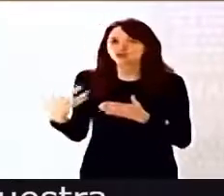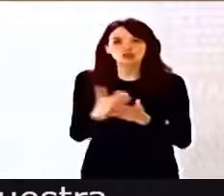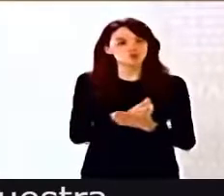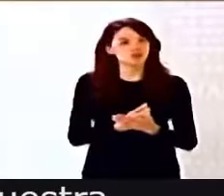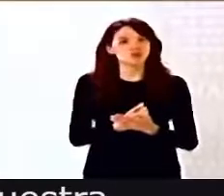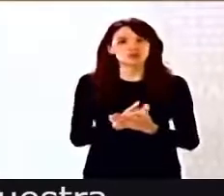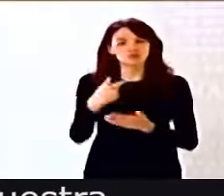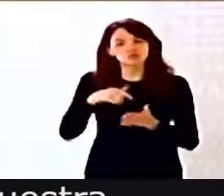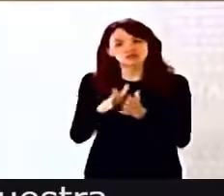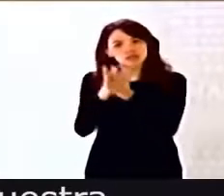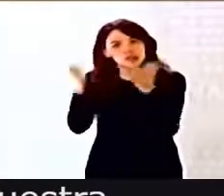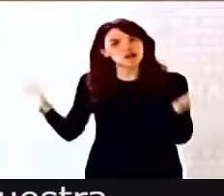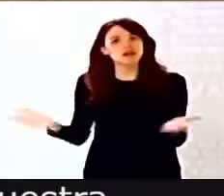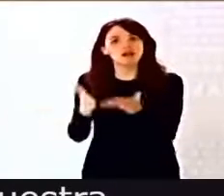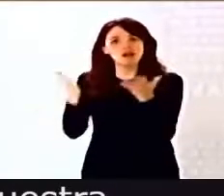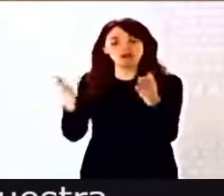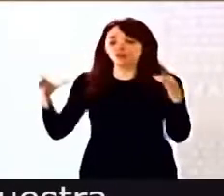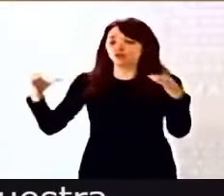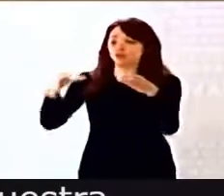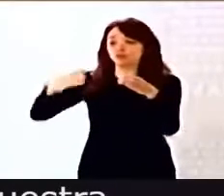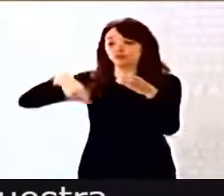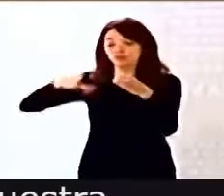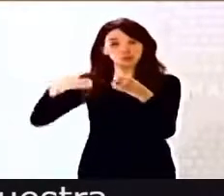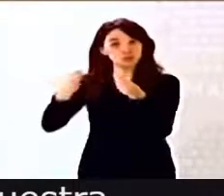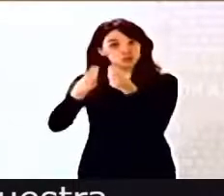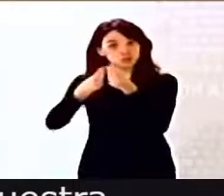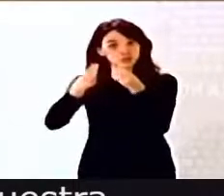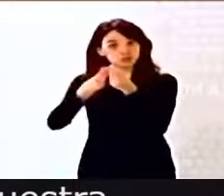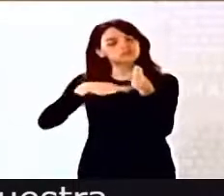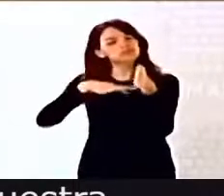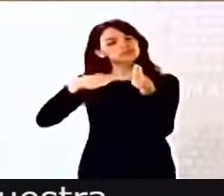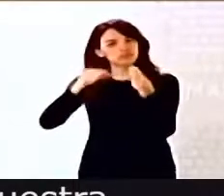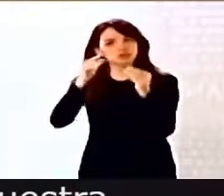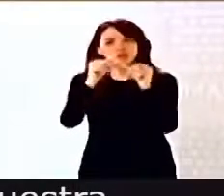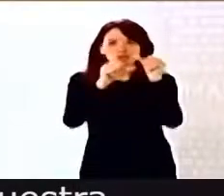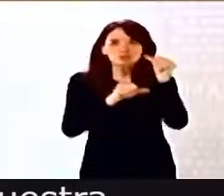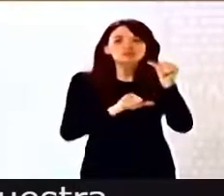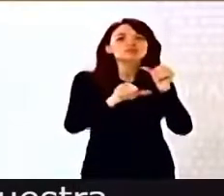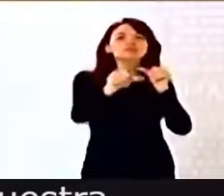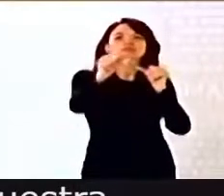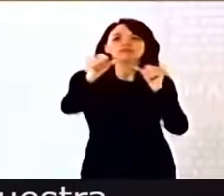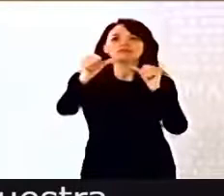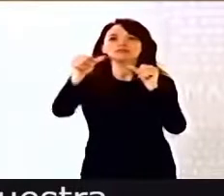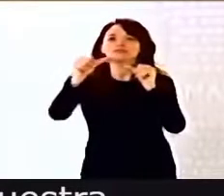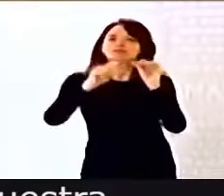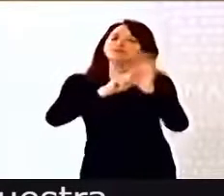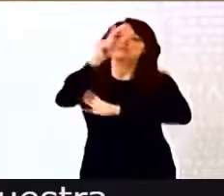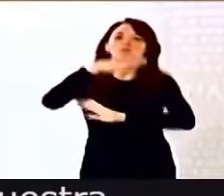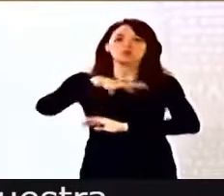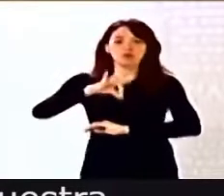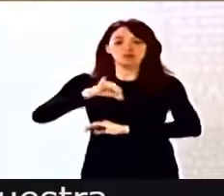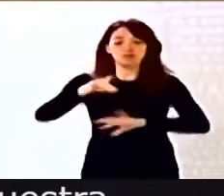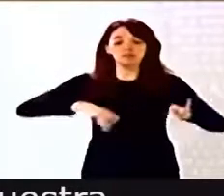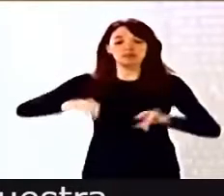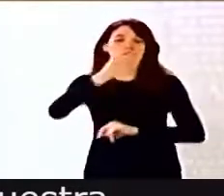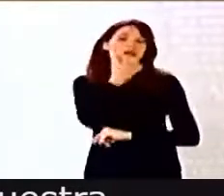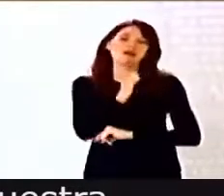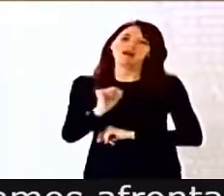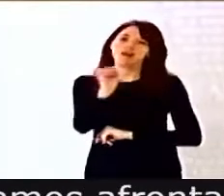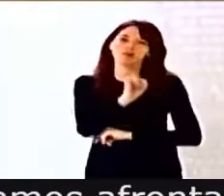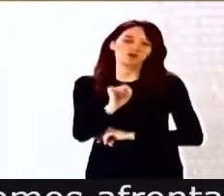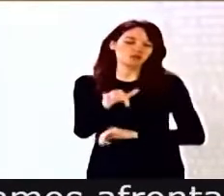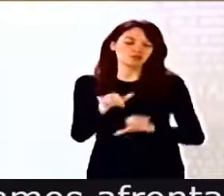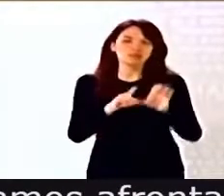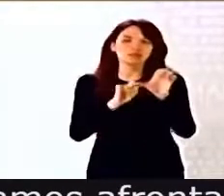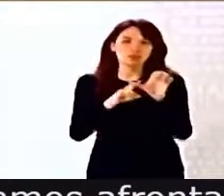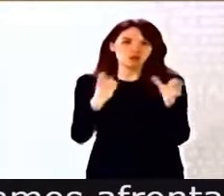todo nuestro ánimo para que juntos podamos afrontar el futuro de una tierra tan maravillosa como es la tierra extremeña,